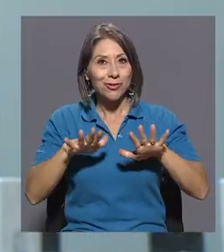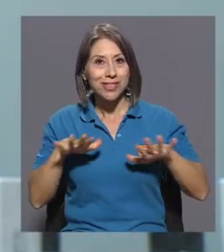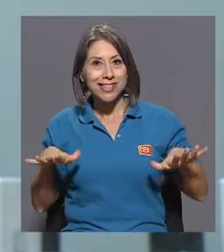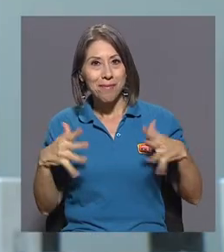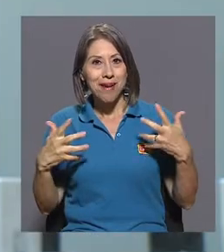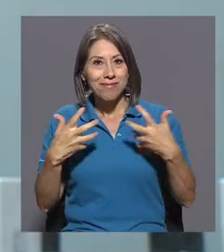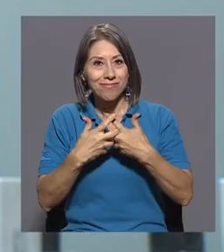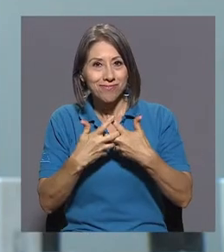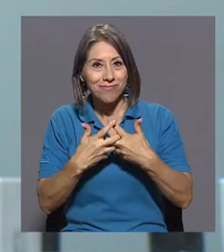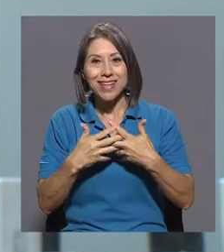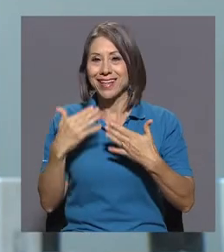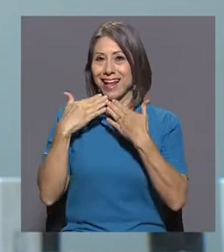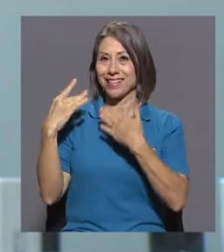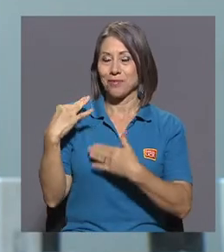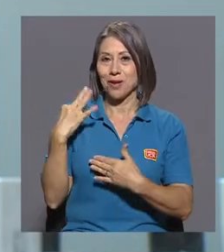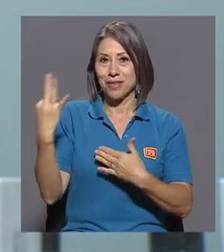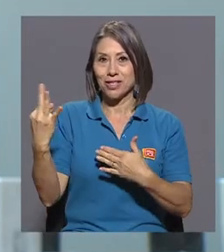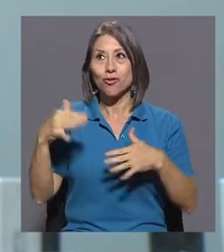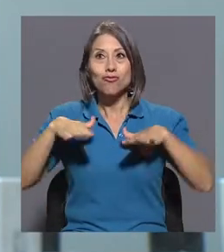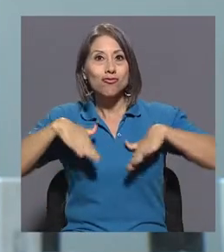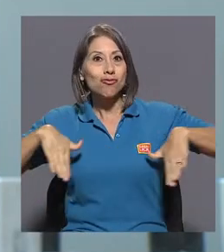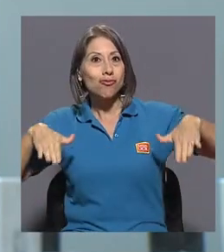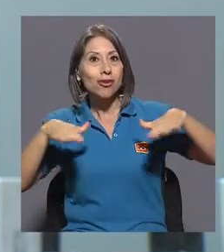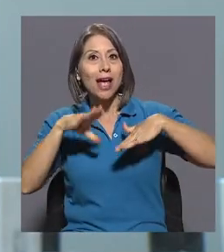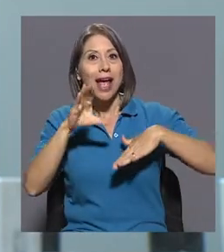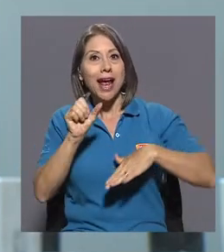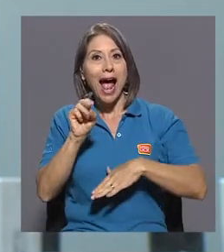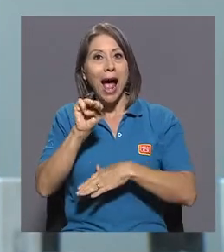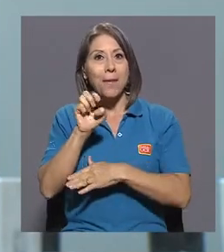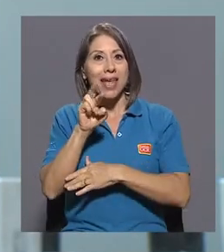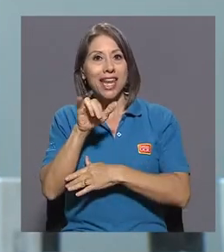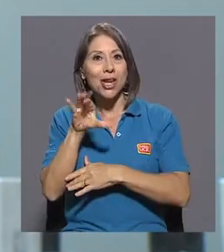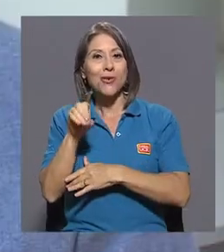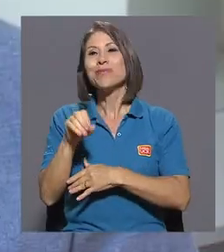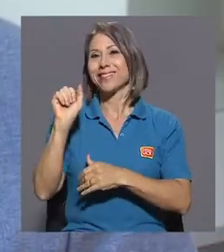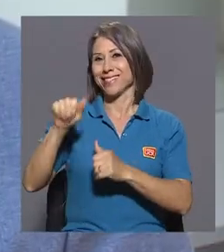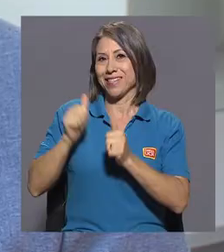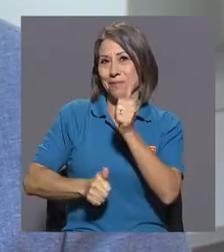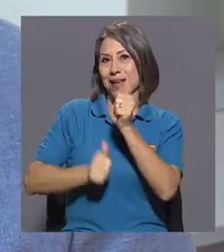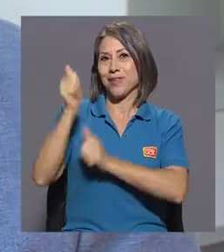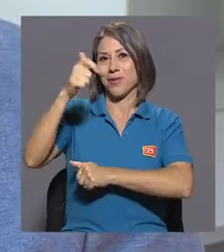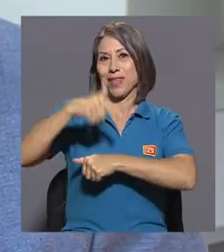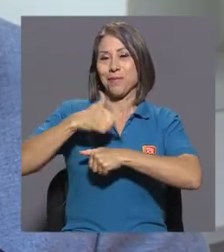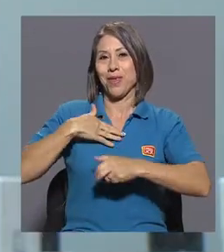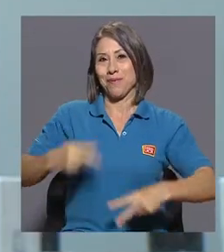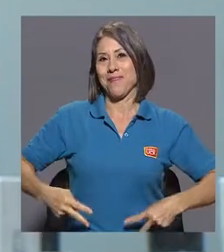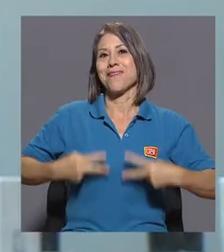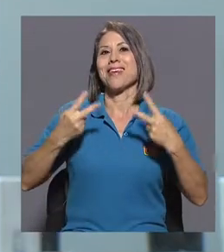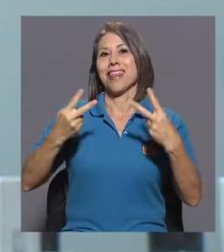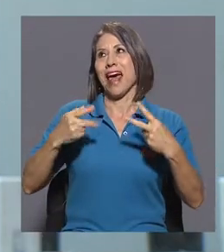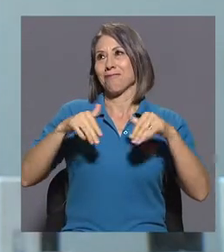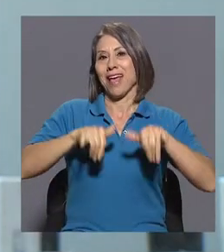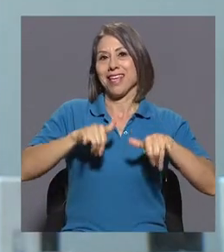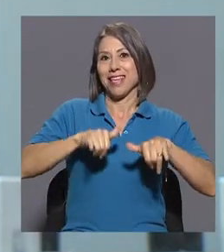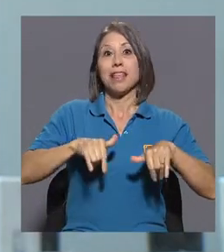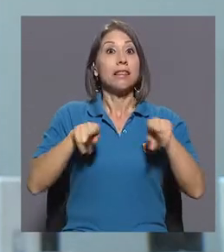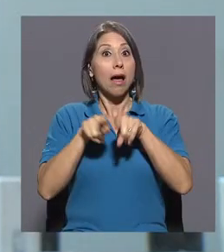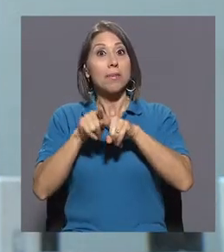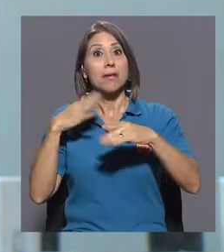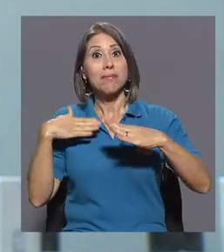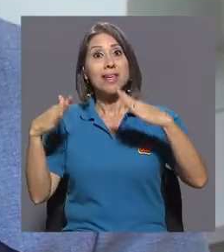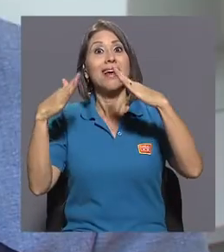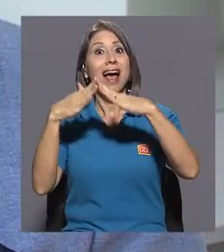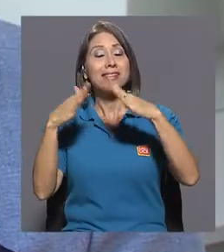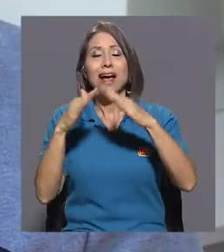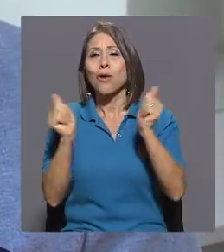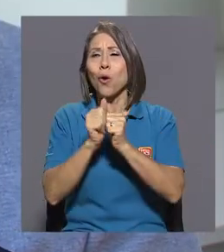camerino, ¿no? Sí, aquí paso la mayor tiempo de mi vida. Y tengo uno en la casa también. ¿En serio? Sí, paso con luces y espejos todo